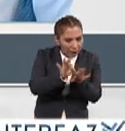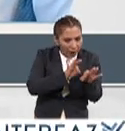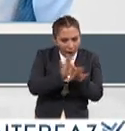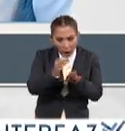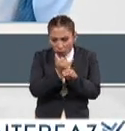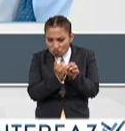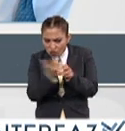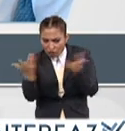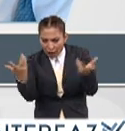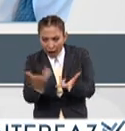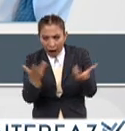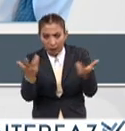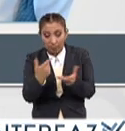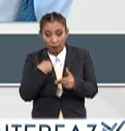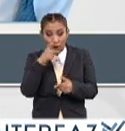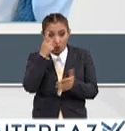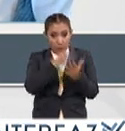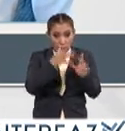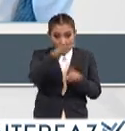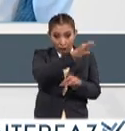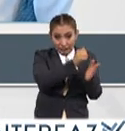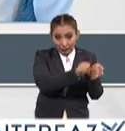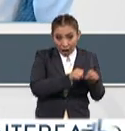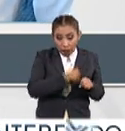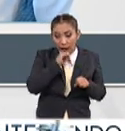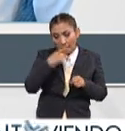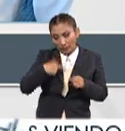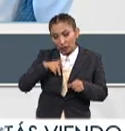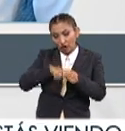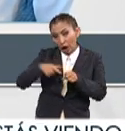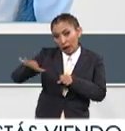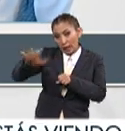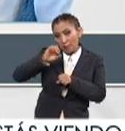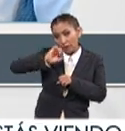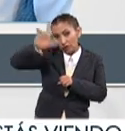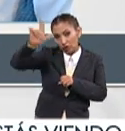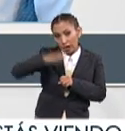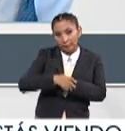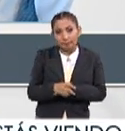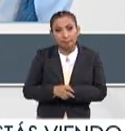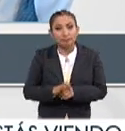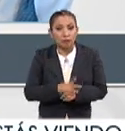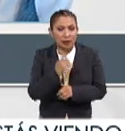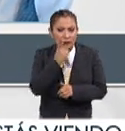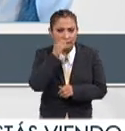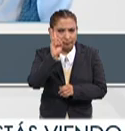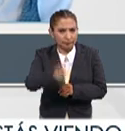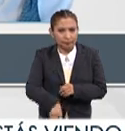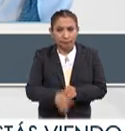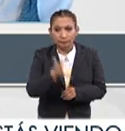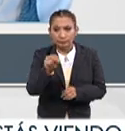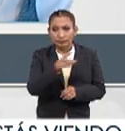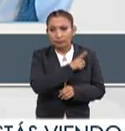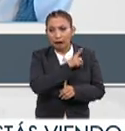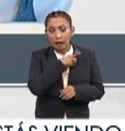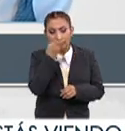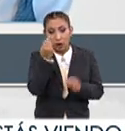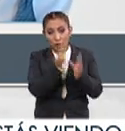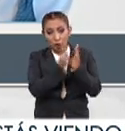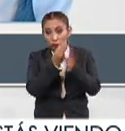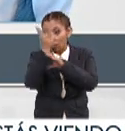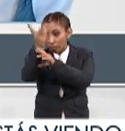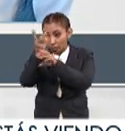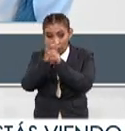se desarrolla, no solamente en el aula, en el ámbito personal y en el ámbito profesional. Porque quiero decirles que no solamente a este curso